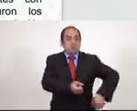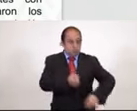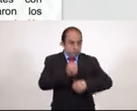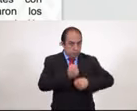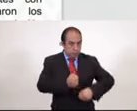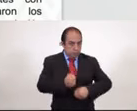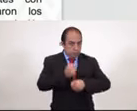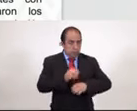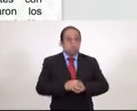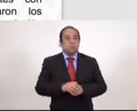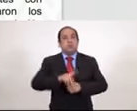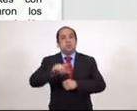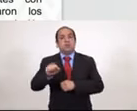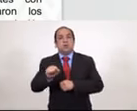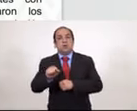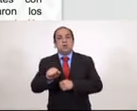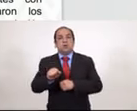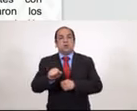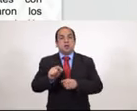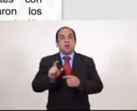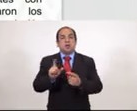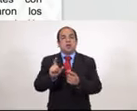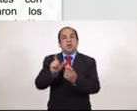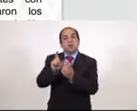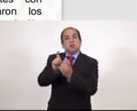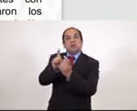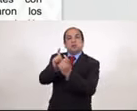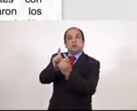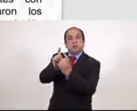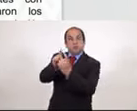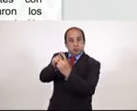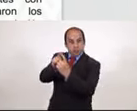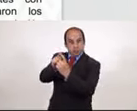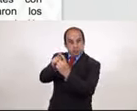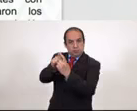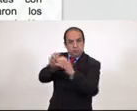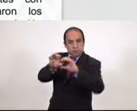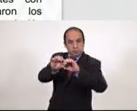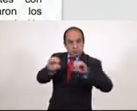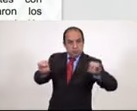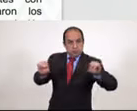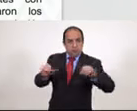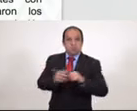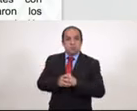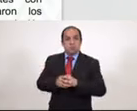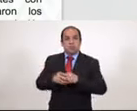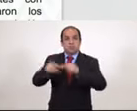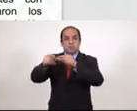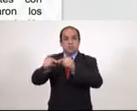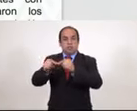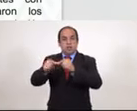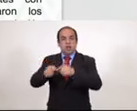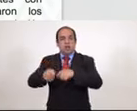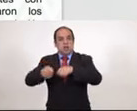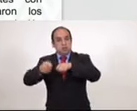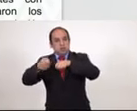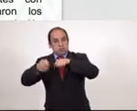Posteriormente se montó la parte superior de la abrazadera y se procedió a unir ambas partes con soldadura.